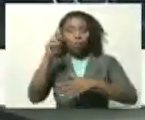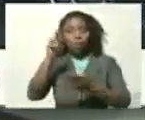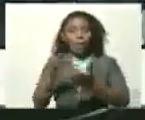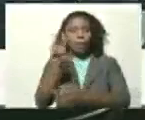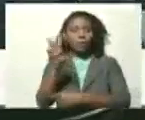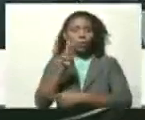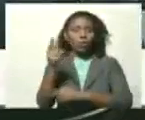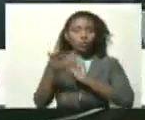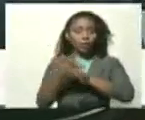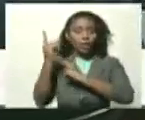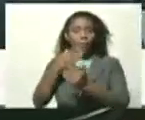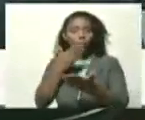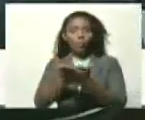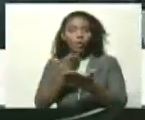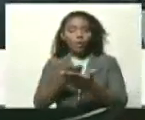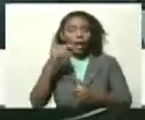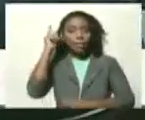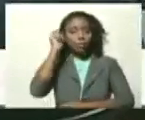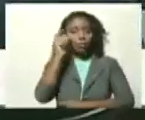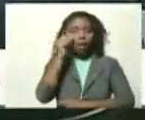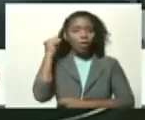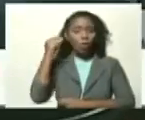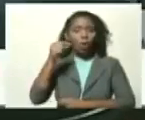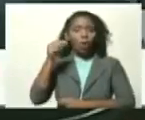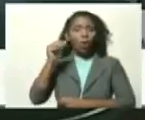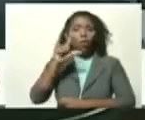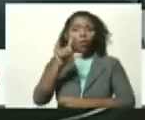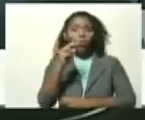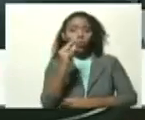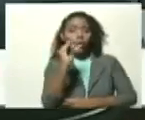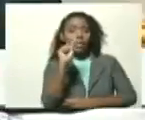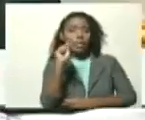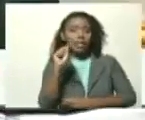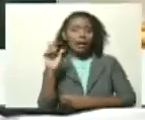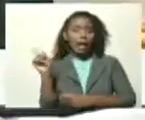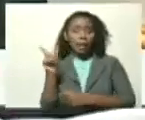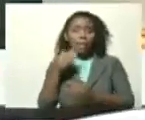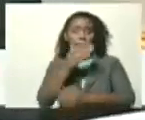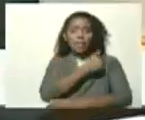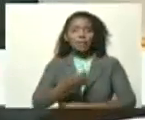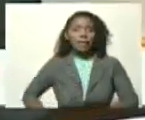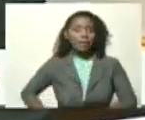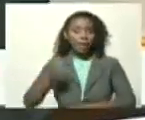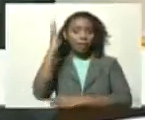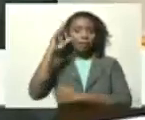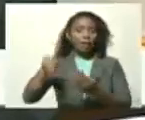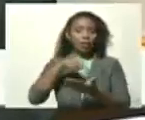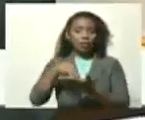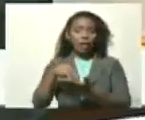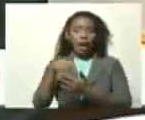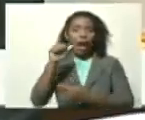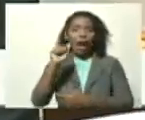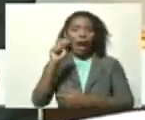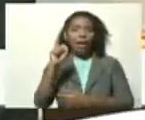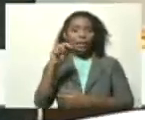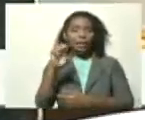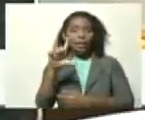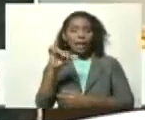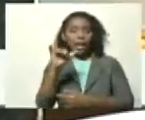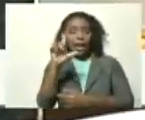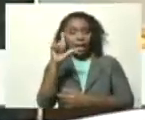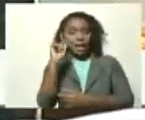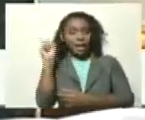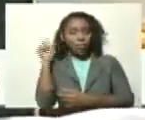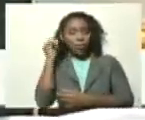esta propuesta está el diputado Luis Romero como presidente del Parlamento, Angelín Tamayo como primera